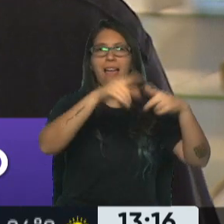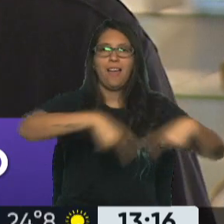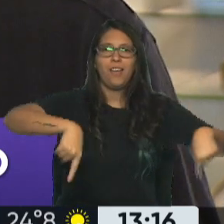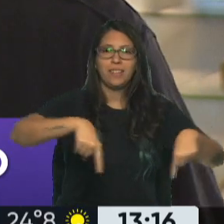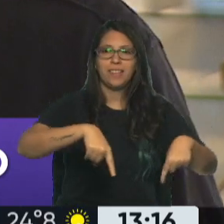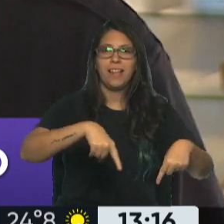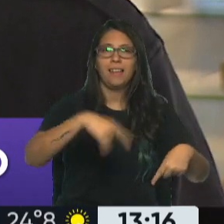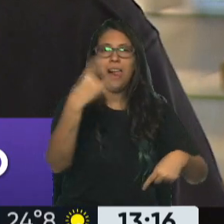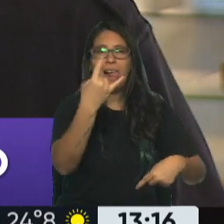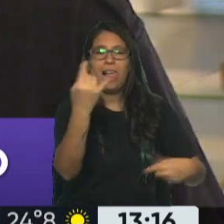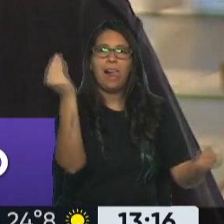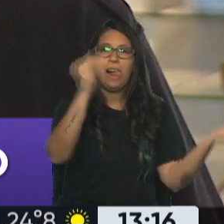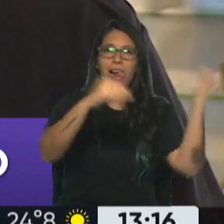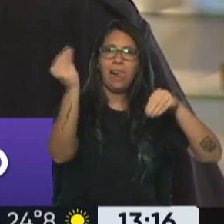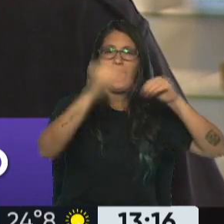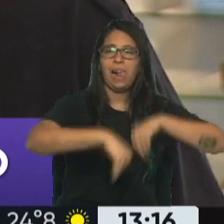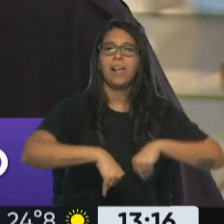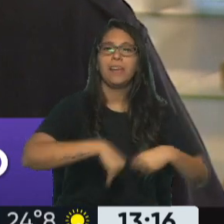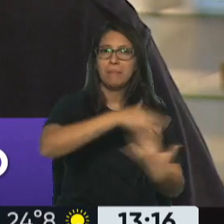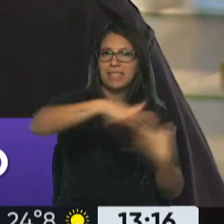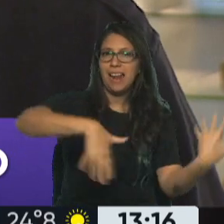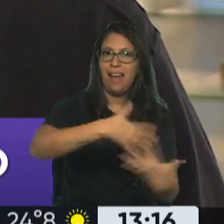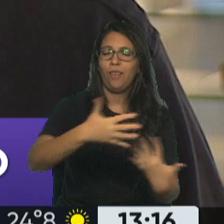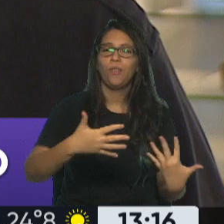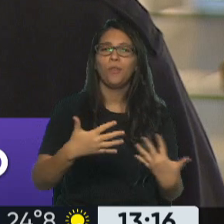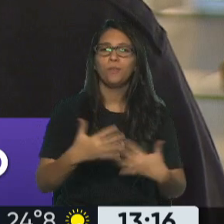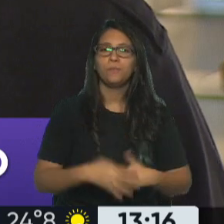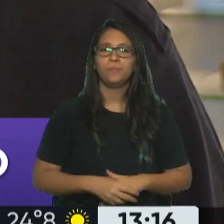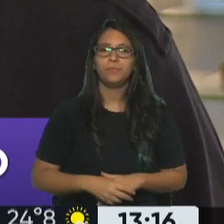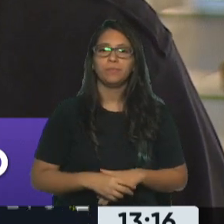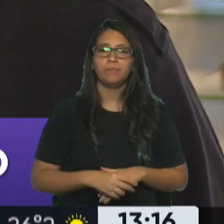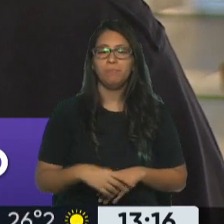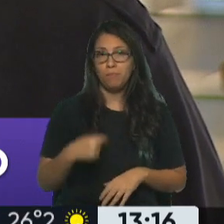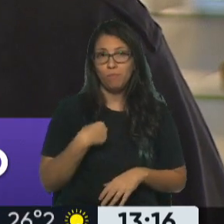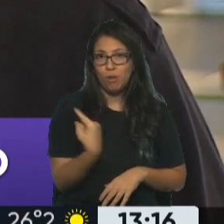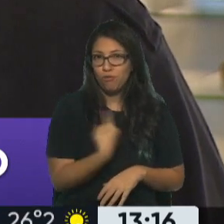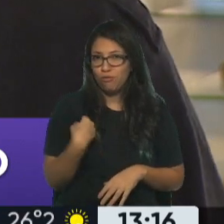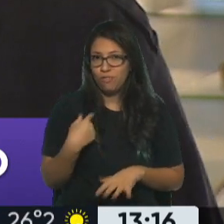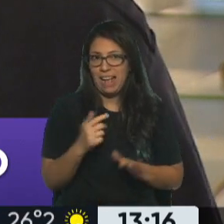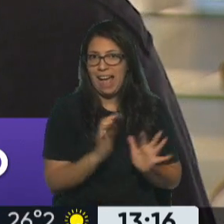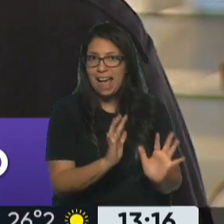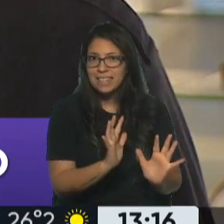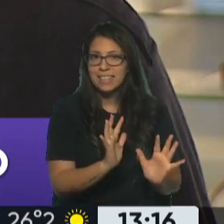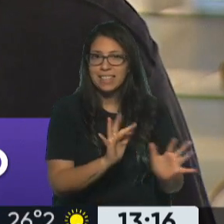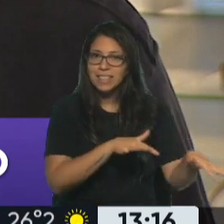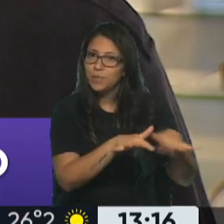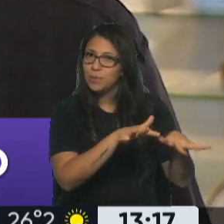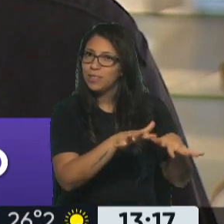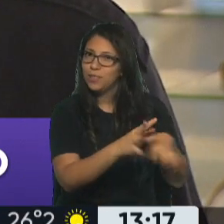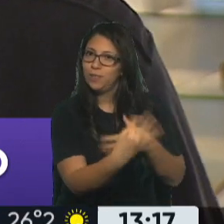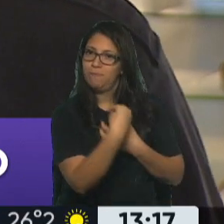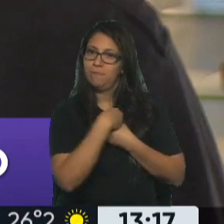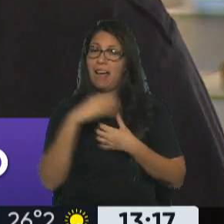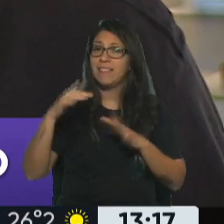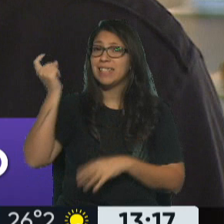le empieza a des dibujar un poco la realidad de la ficción Pero pero bueno uno convive todo el tiempo con con esto un poco a veces mi